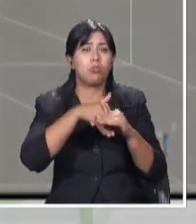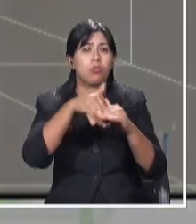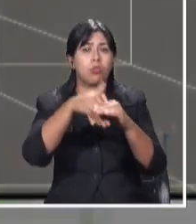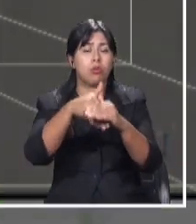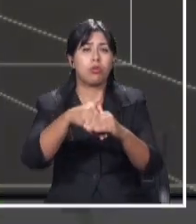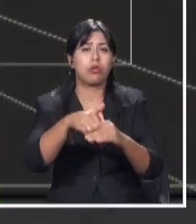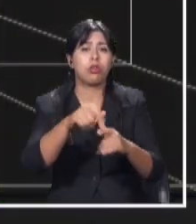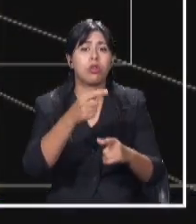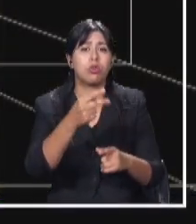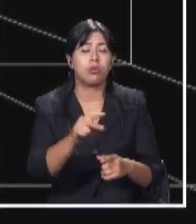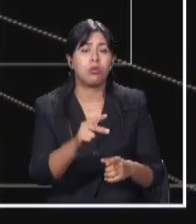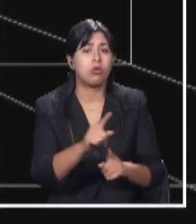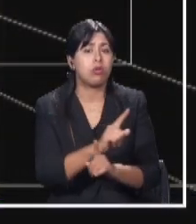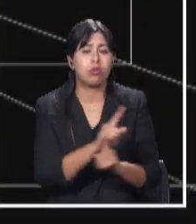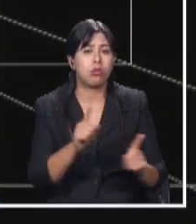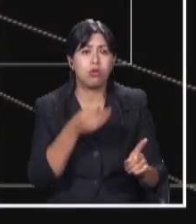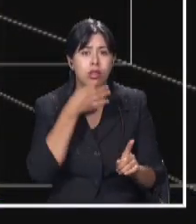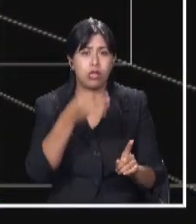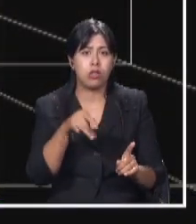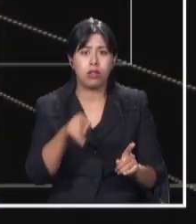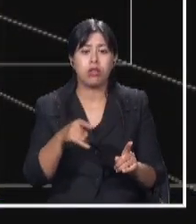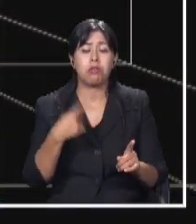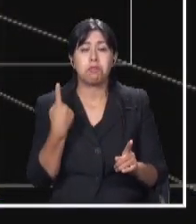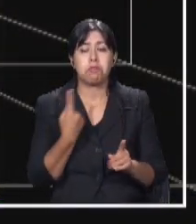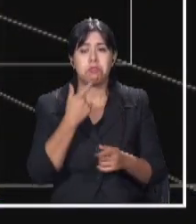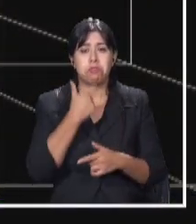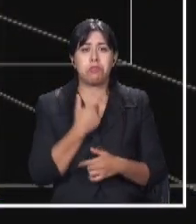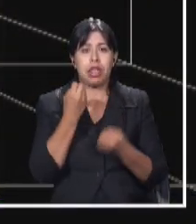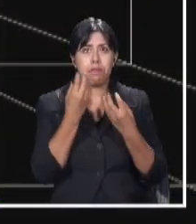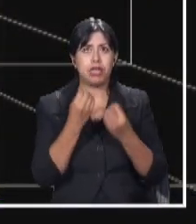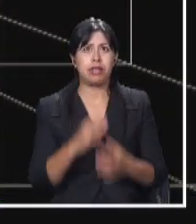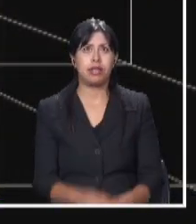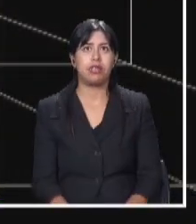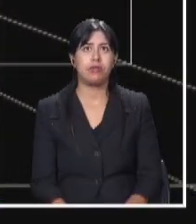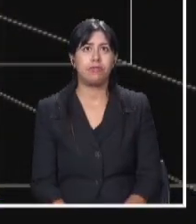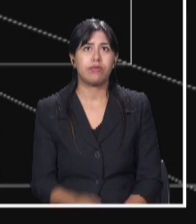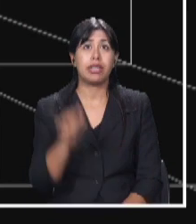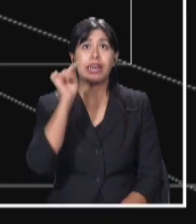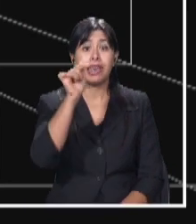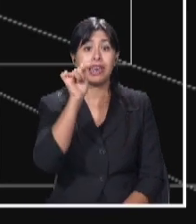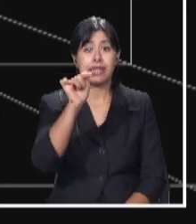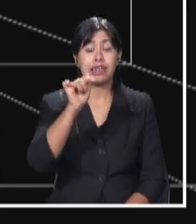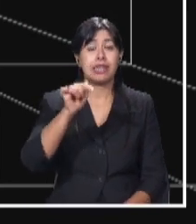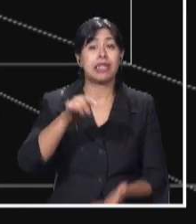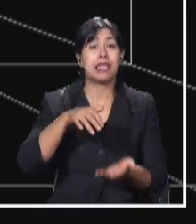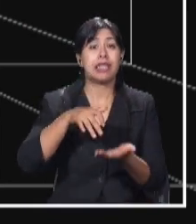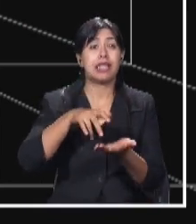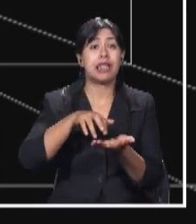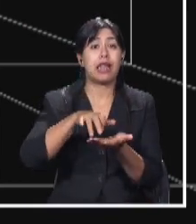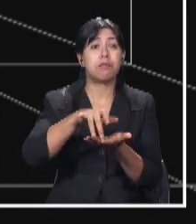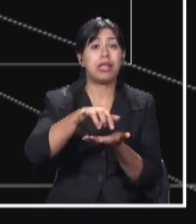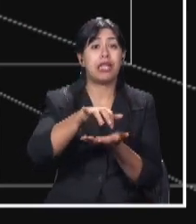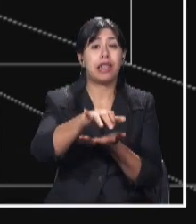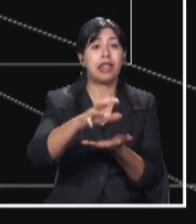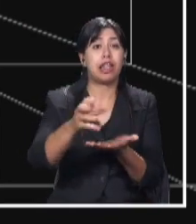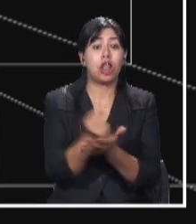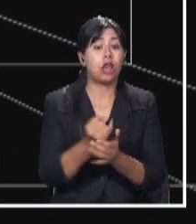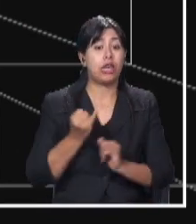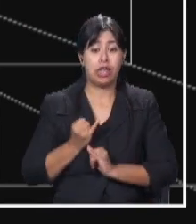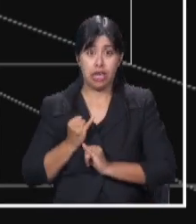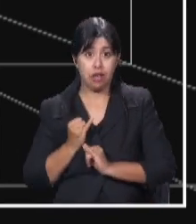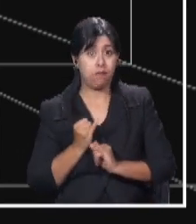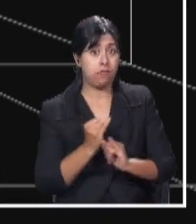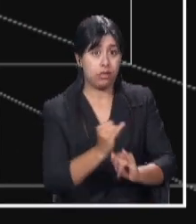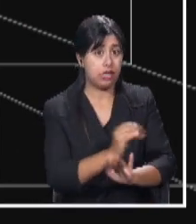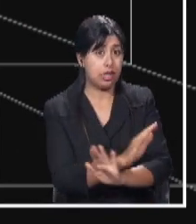tiene su capa oculta. Eso también es proceso mismo del aprendizaje. Y estos son las caminatas resultantes. O sea, sin ninguna información sobre